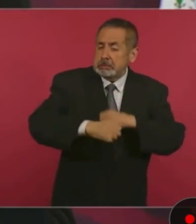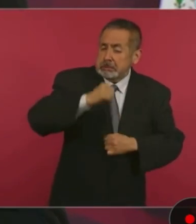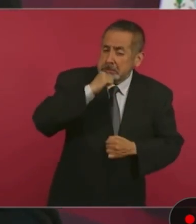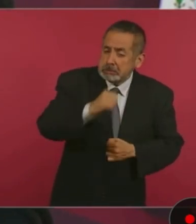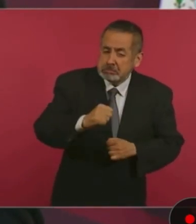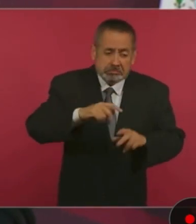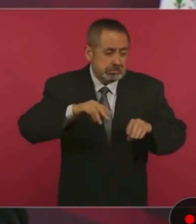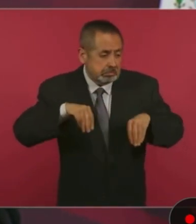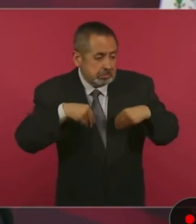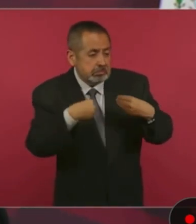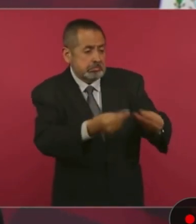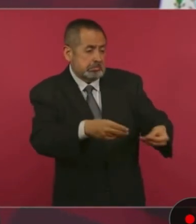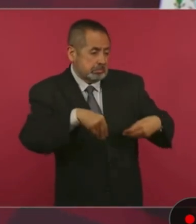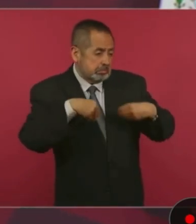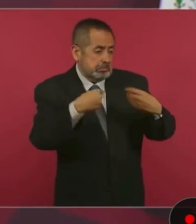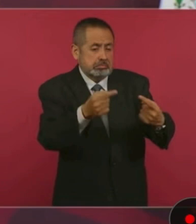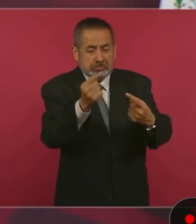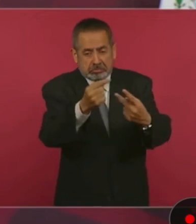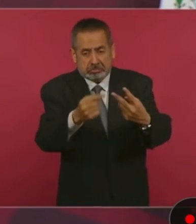prestaciones